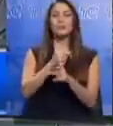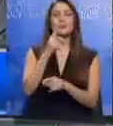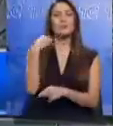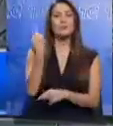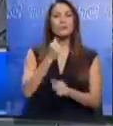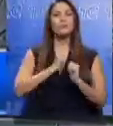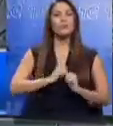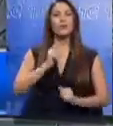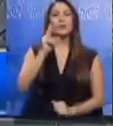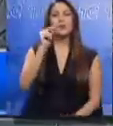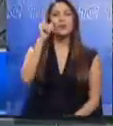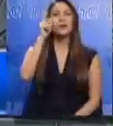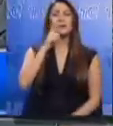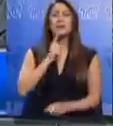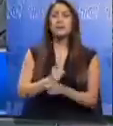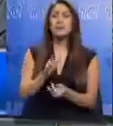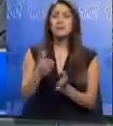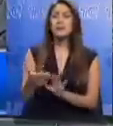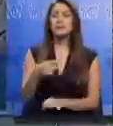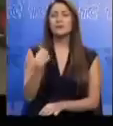que sucedió.